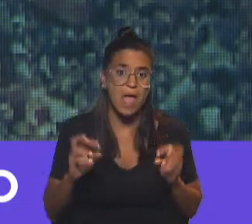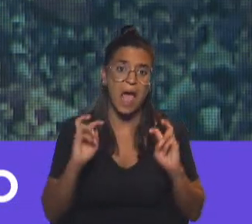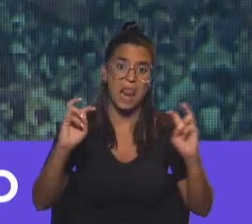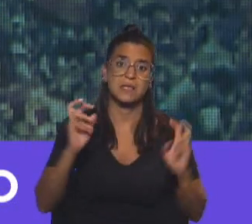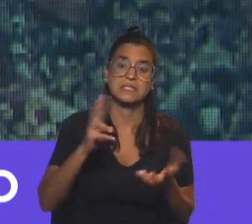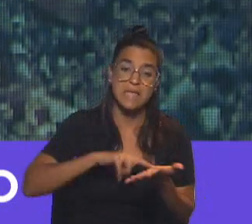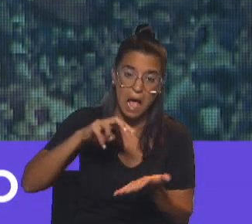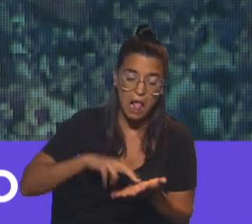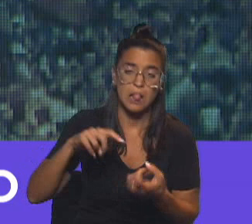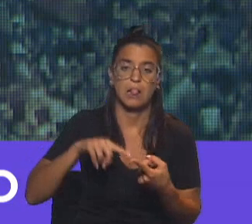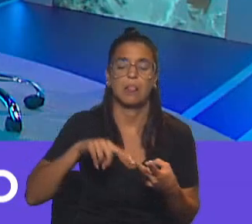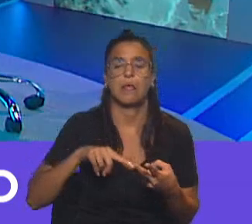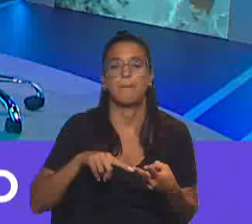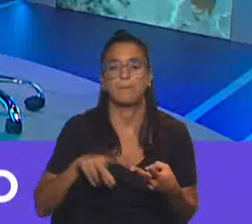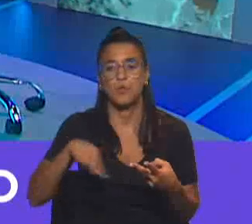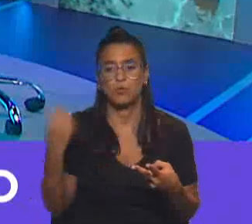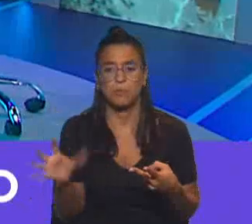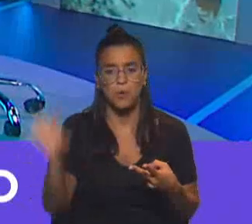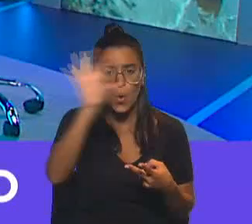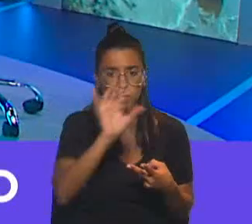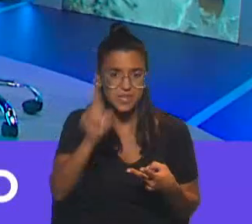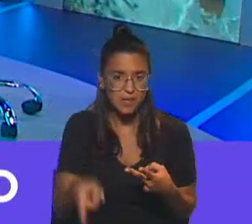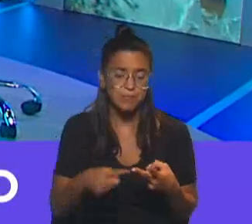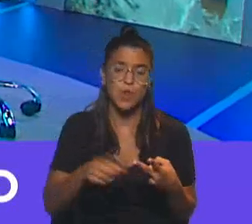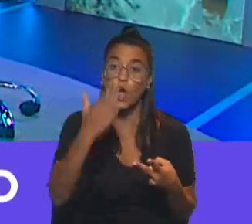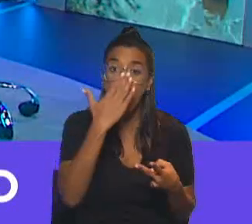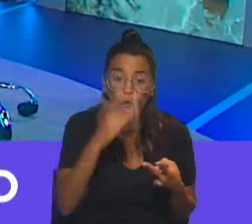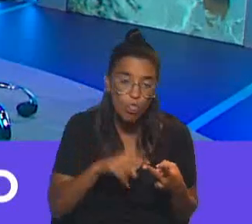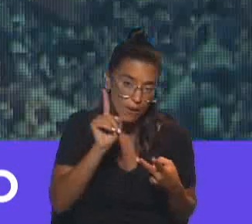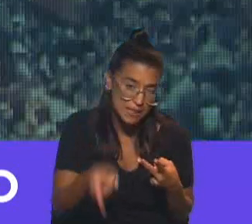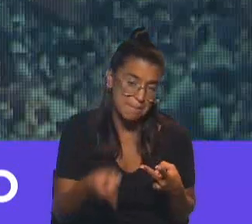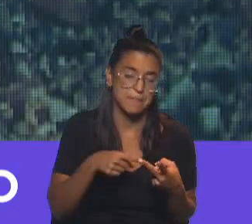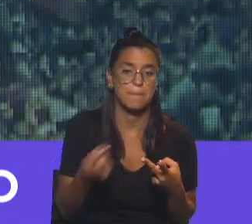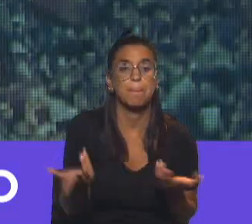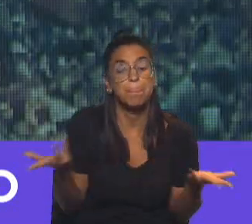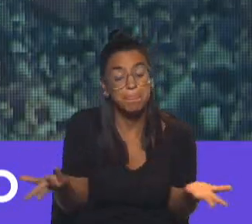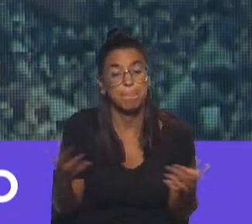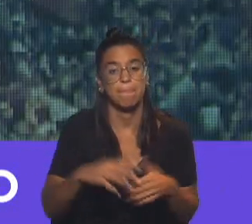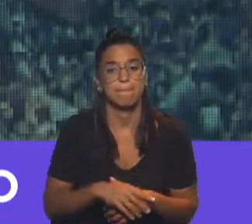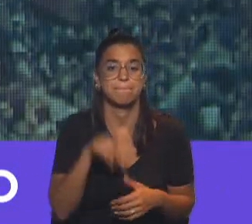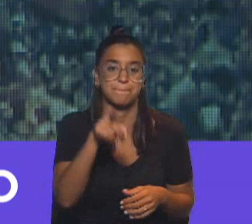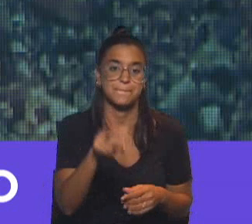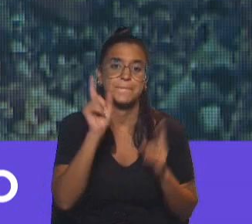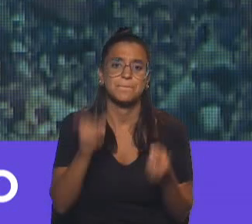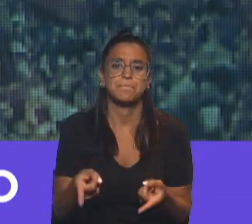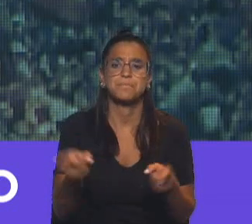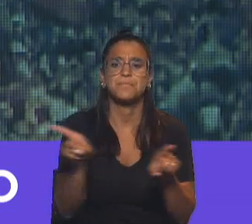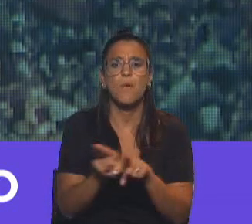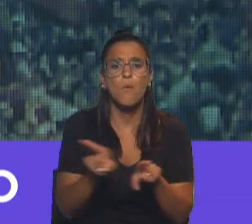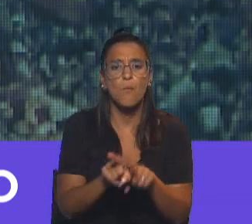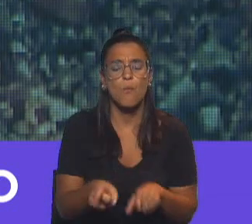en Salta, como en otras provincias, también en Córdoba, ¿no? Así que eso, igual que